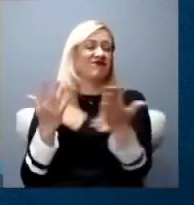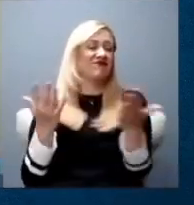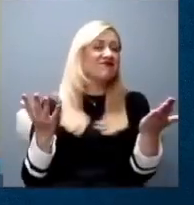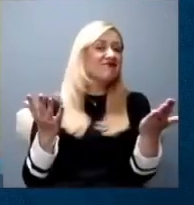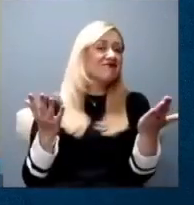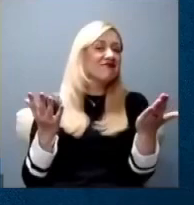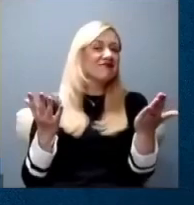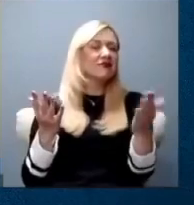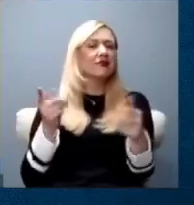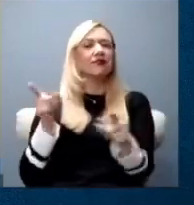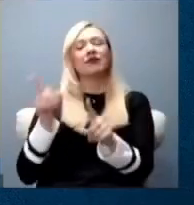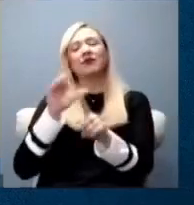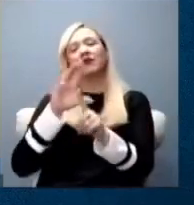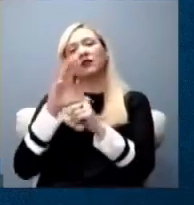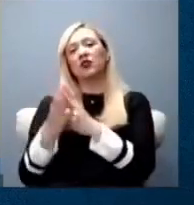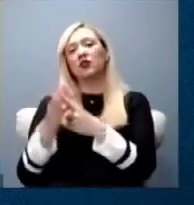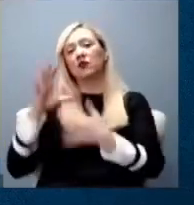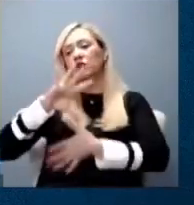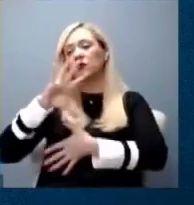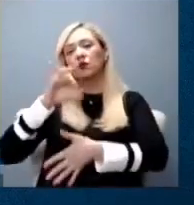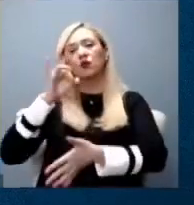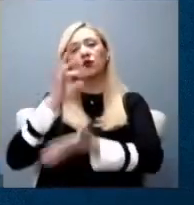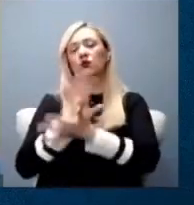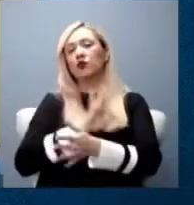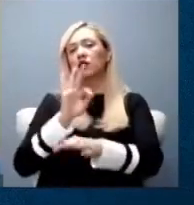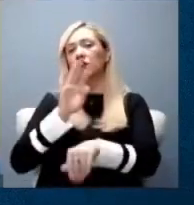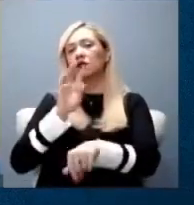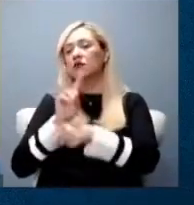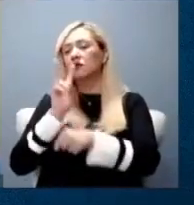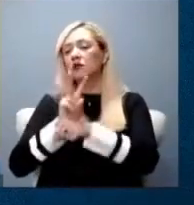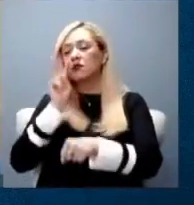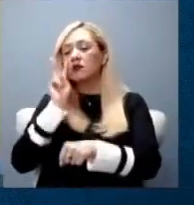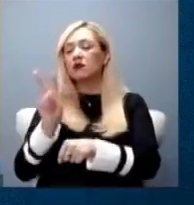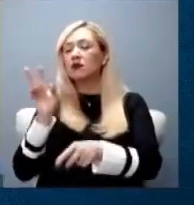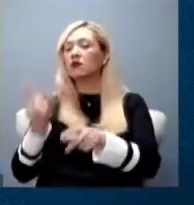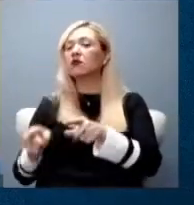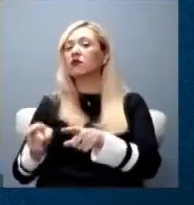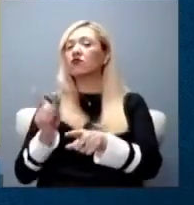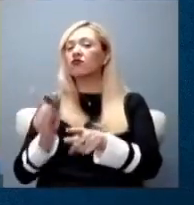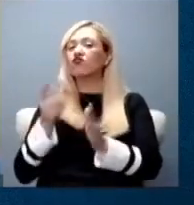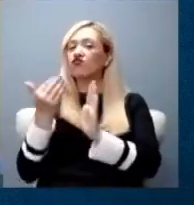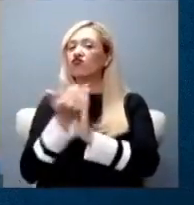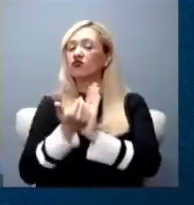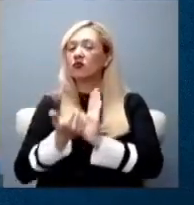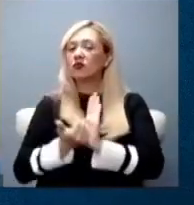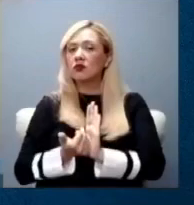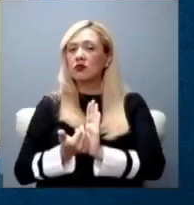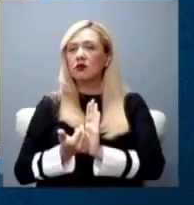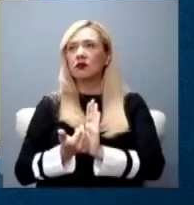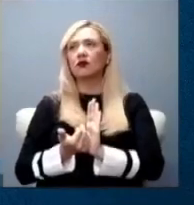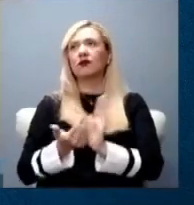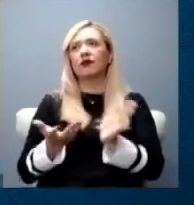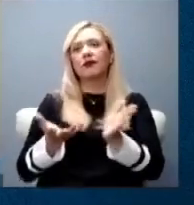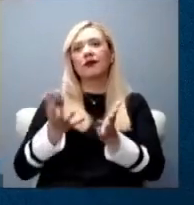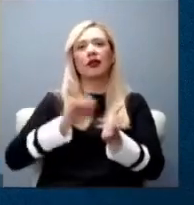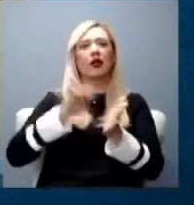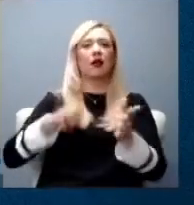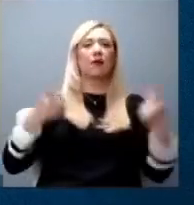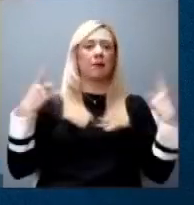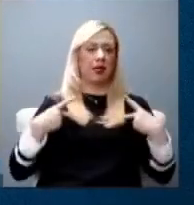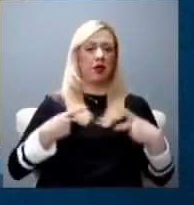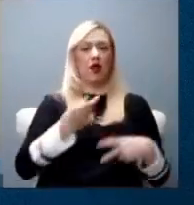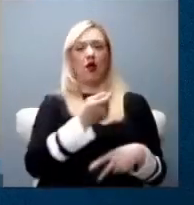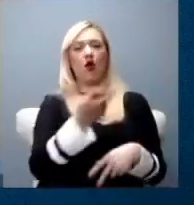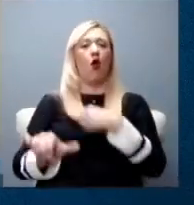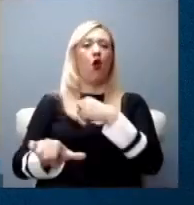Comisión Interamericana puede vigilar el cumplimiento de los derechos que están en la declaración. Y entonces ahí, por ejemplo, las personas de esos 11